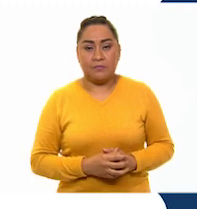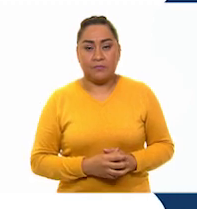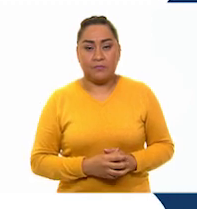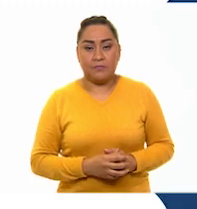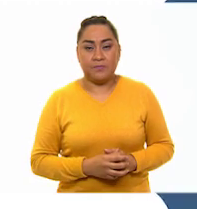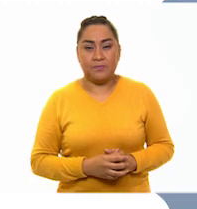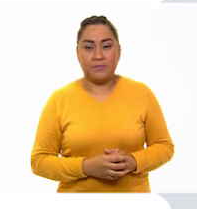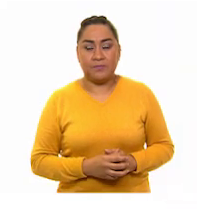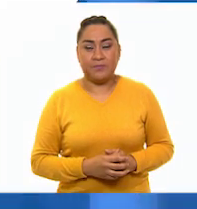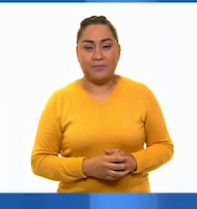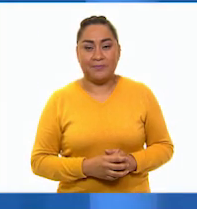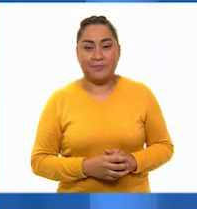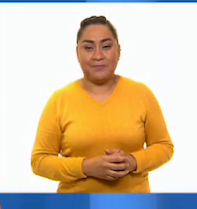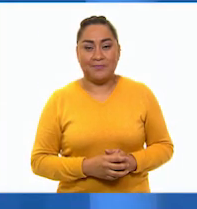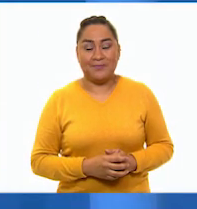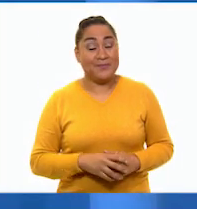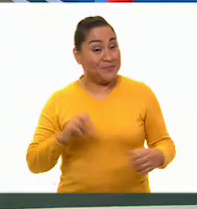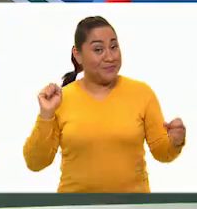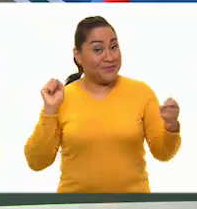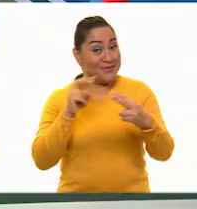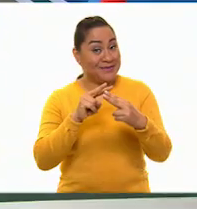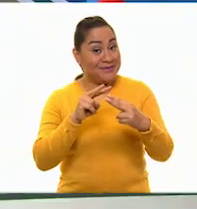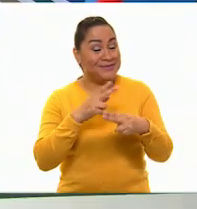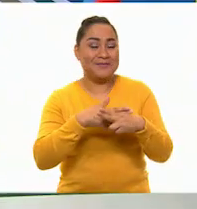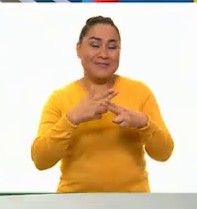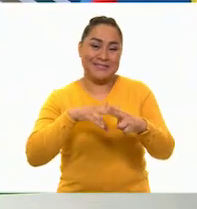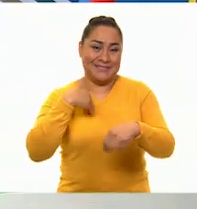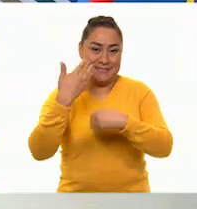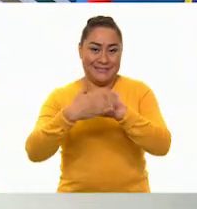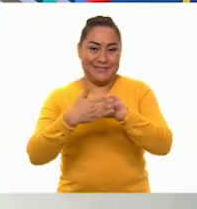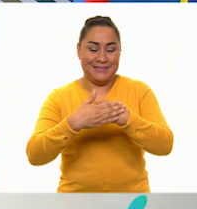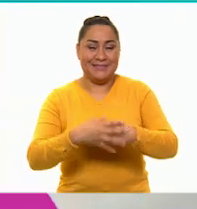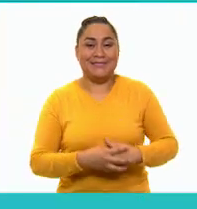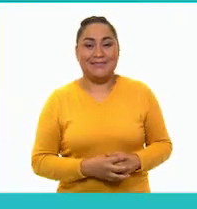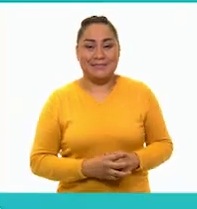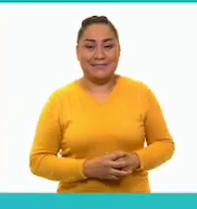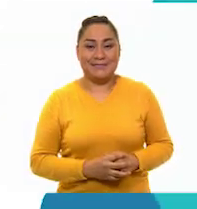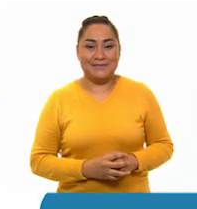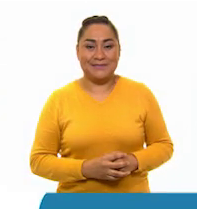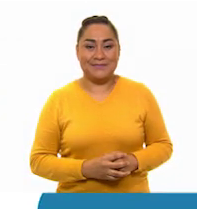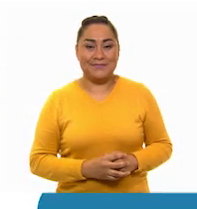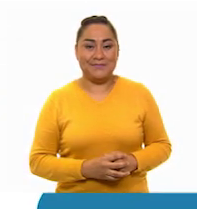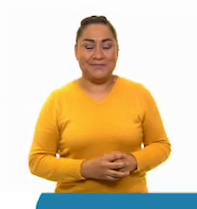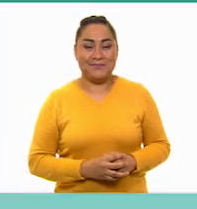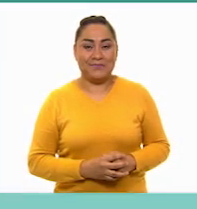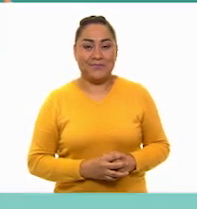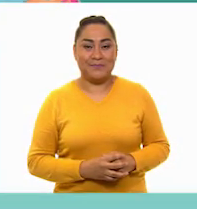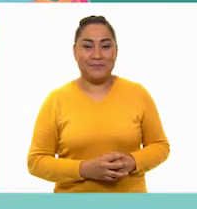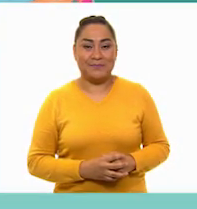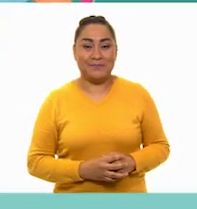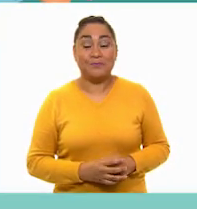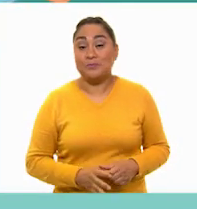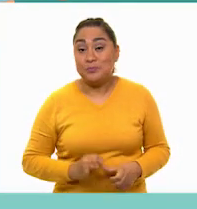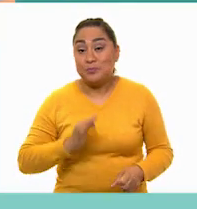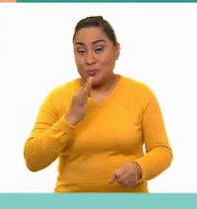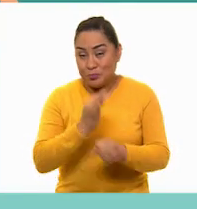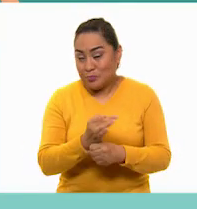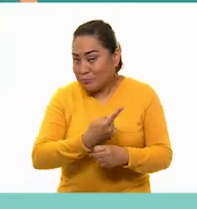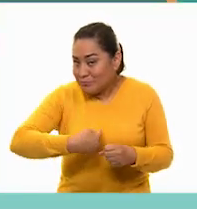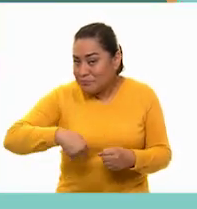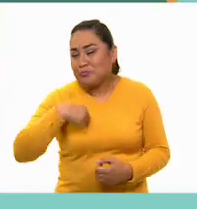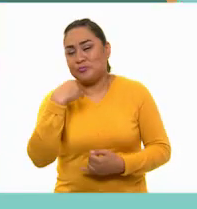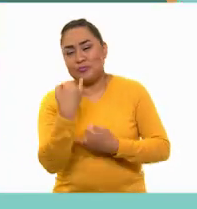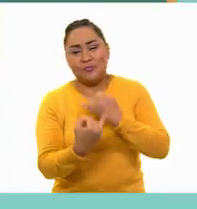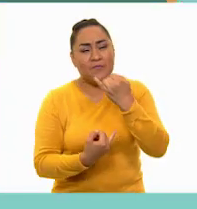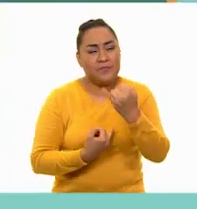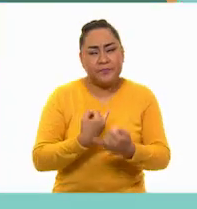aprendeencasa.cep.gov.mx. Nos vemos, hasta la próxima. momento de